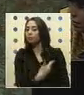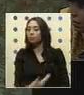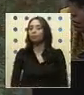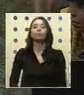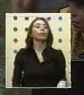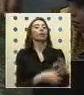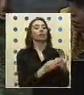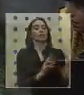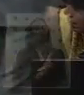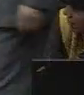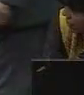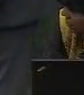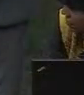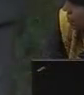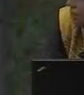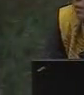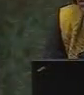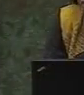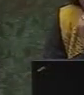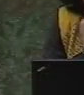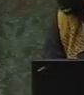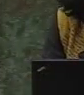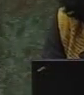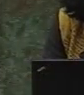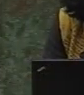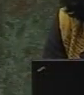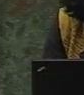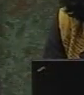Gracias, señor diputado. Tiene la palabra el diputado don Javier Hernández.